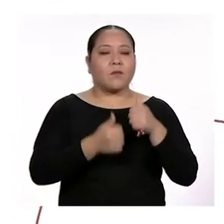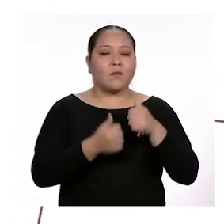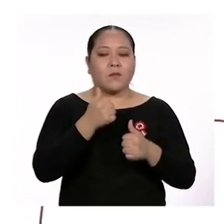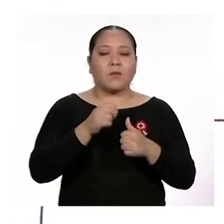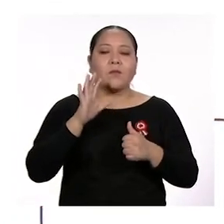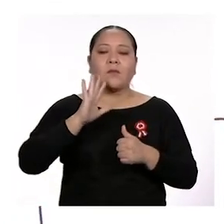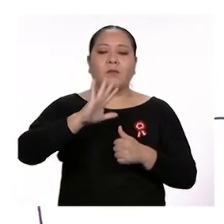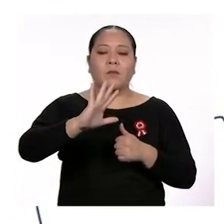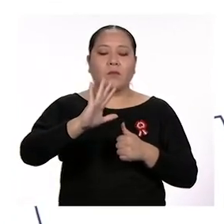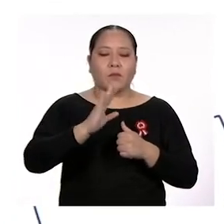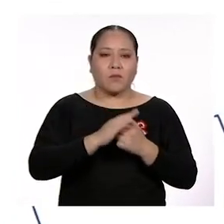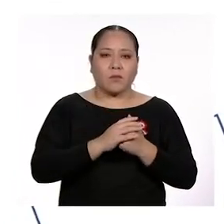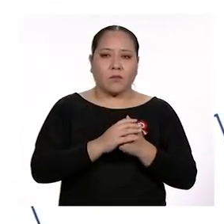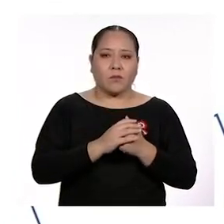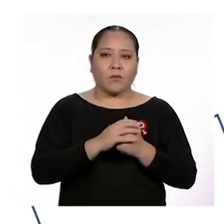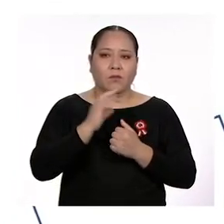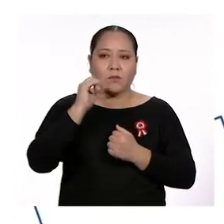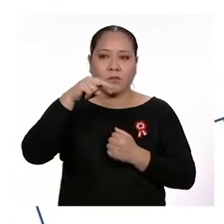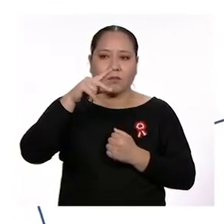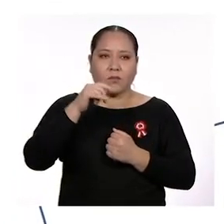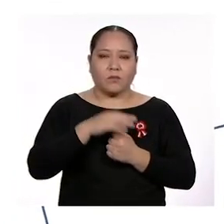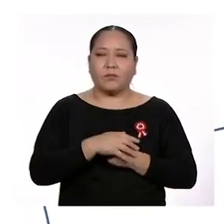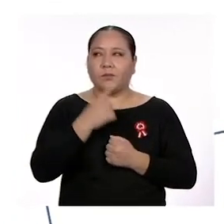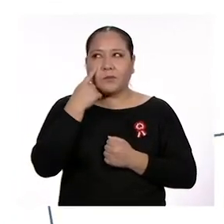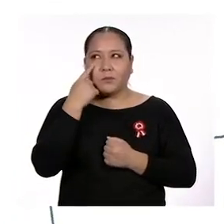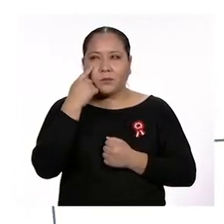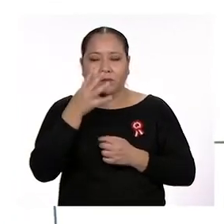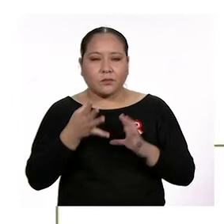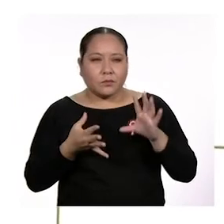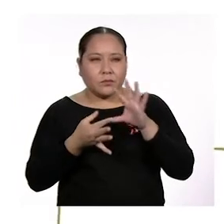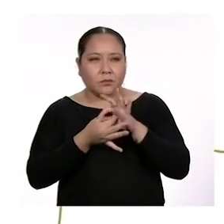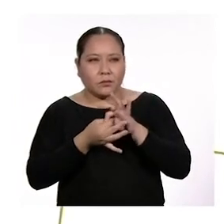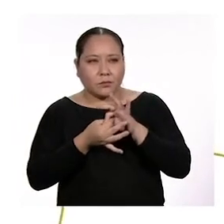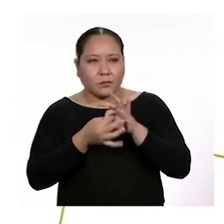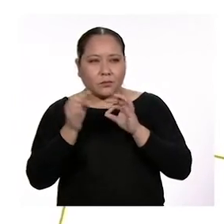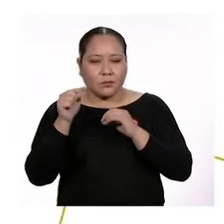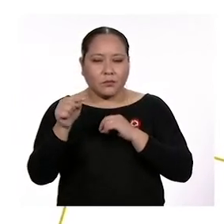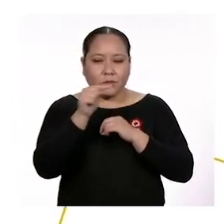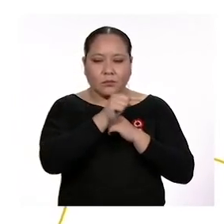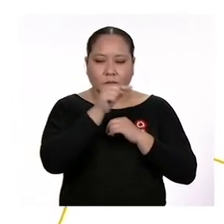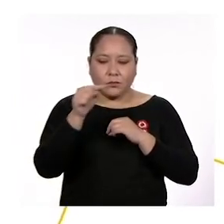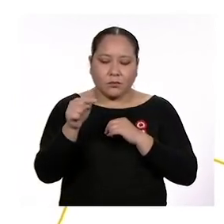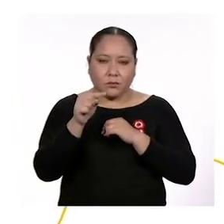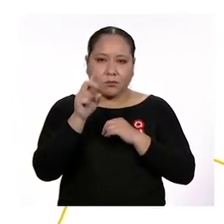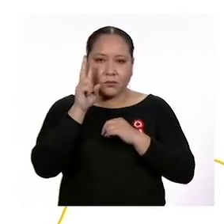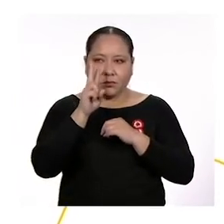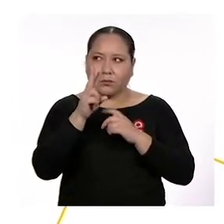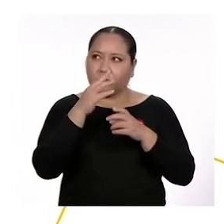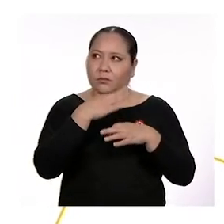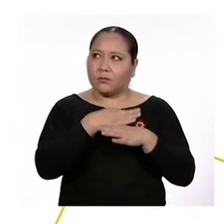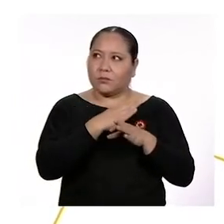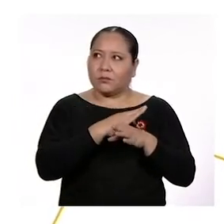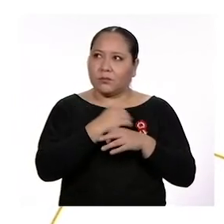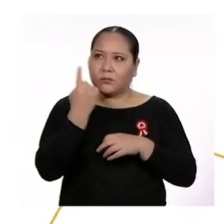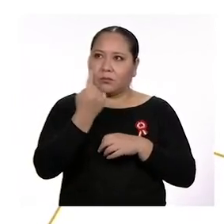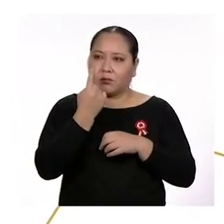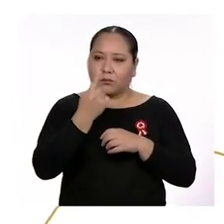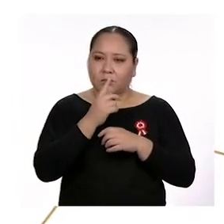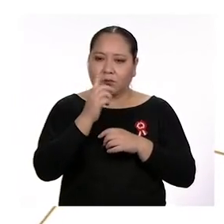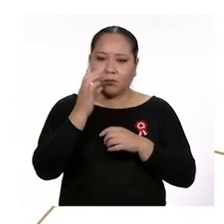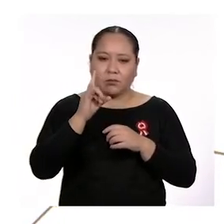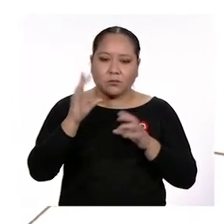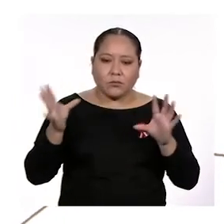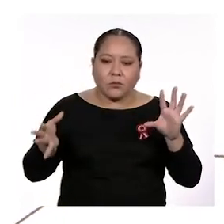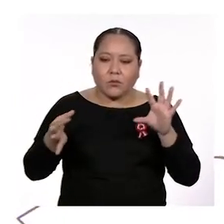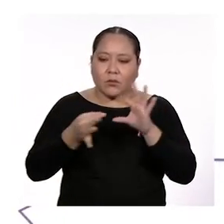que es. Eso quiere decir que para conocer la unión de los intervalos de dos categorías, solo debo unir sus